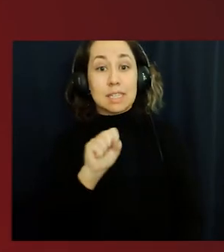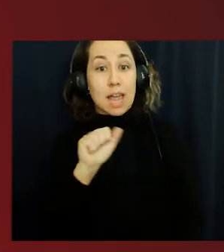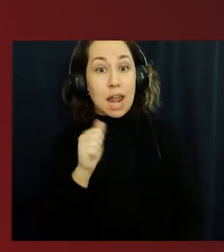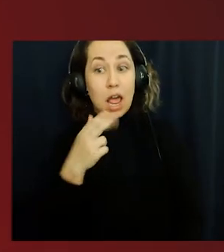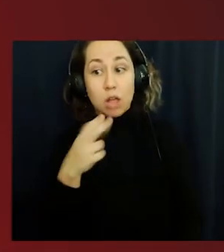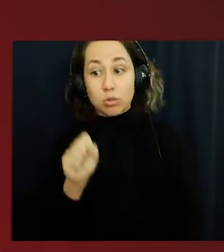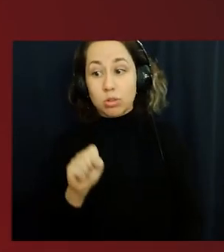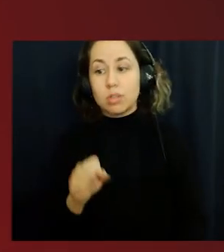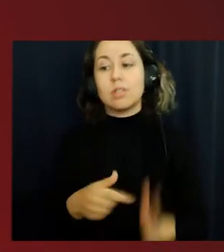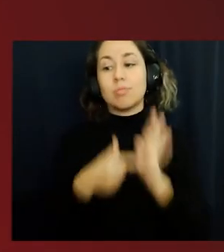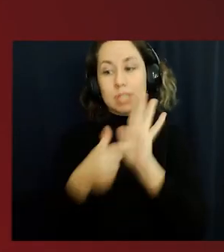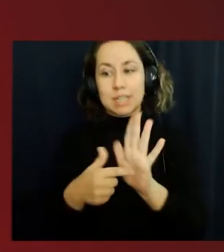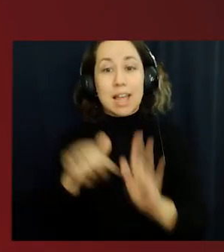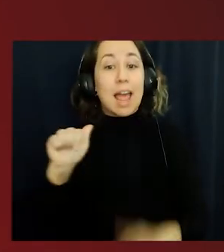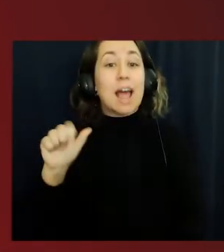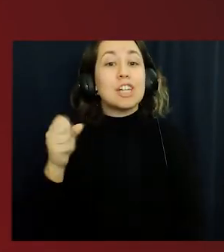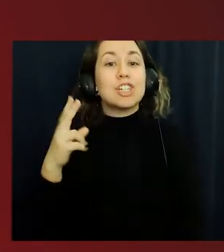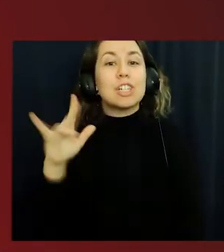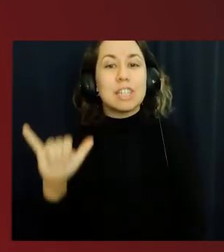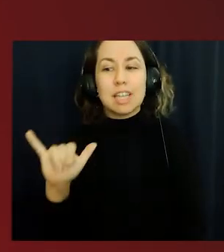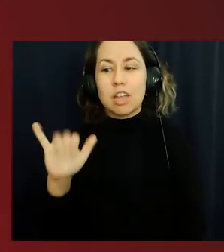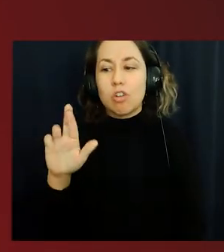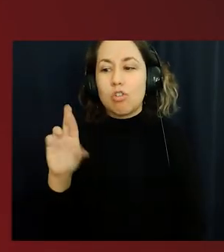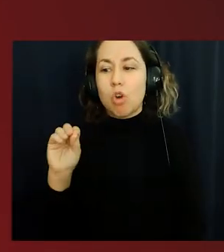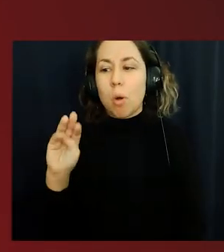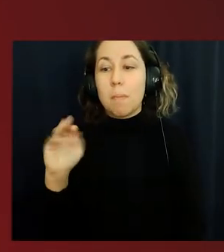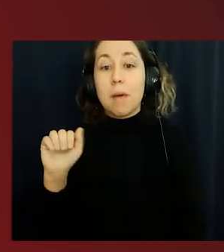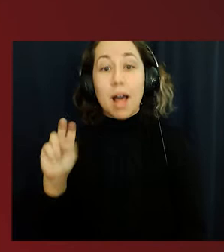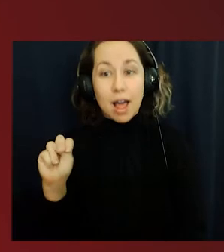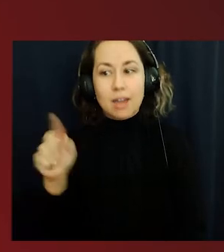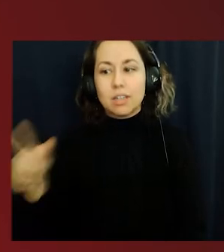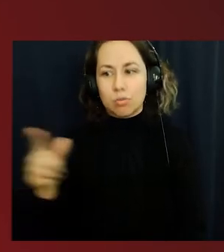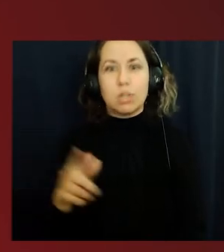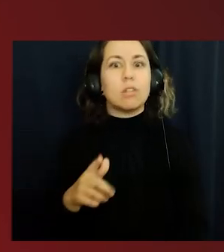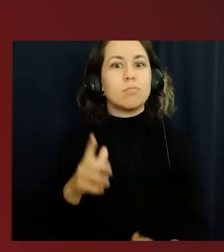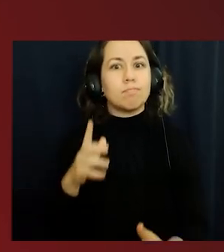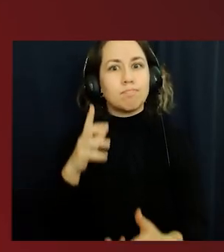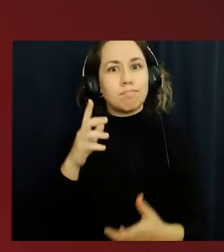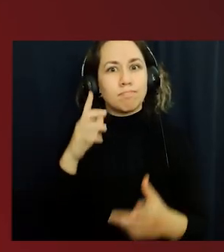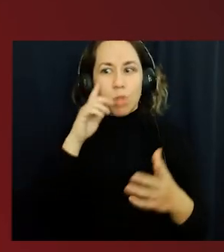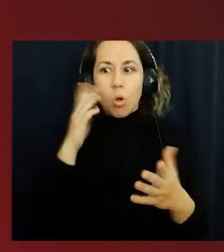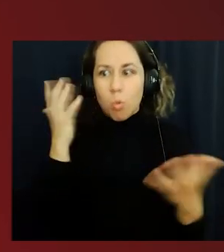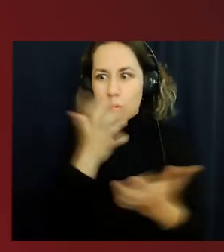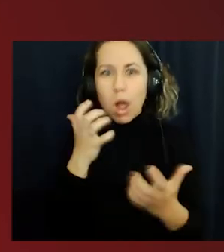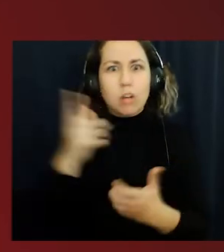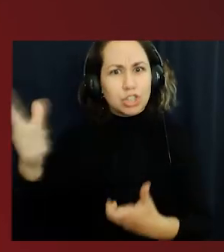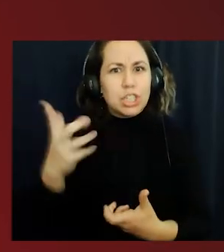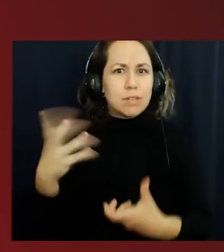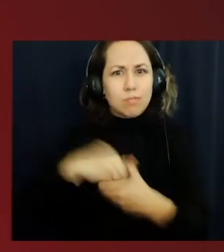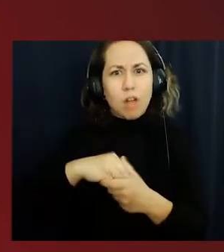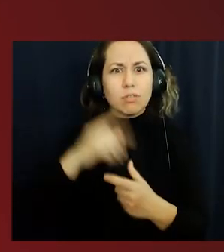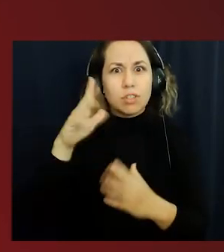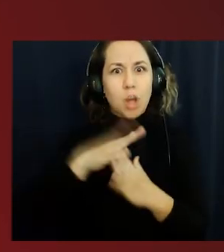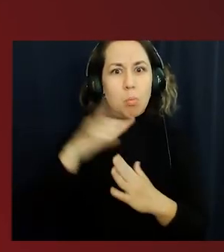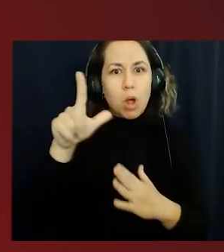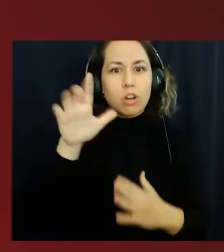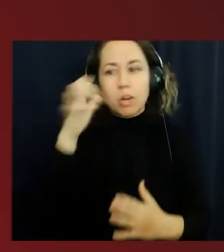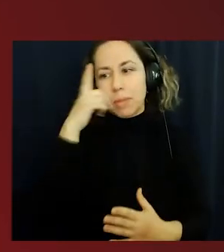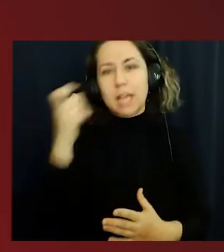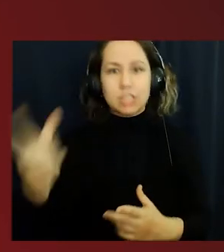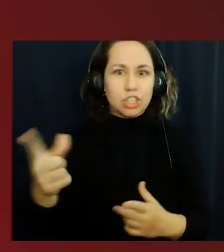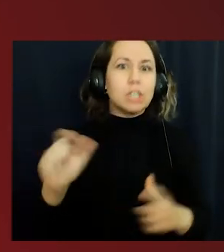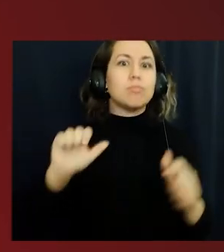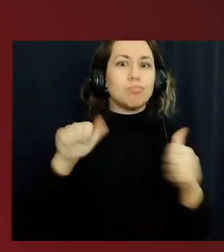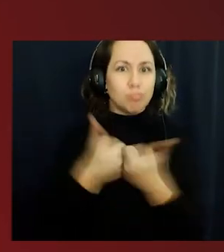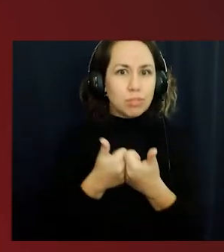La preparatoria de Santa Ana se enorgullece en presentar a Ashley Roman, que bueno que es parte de los 100 mejores, considerando las dificultades que